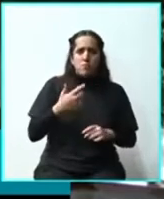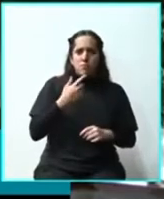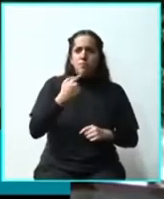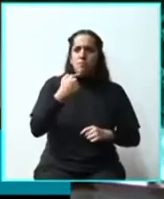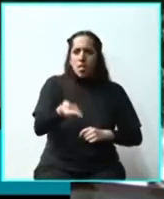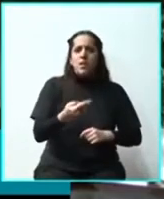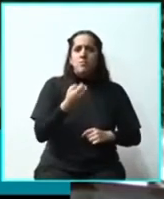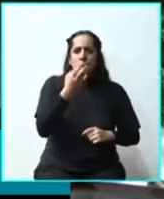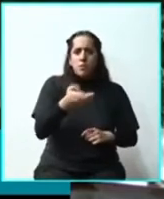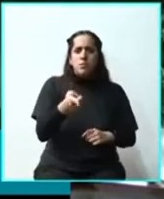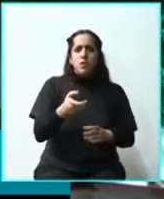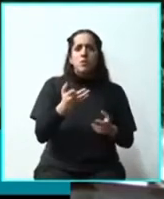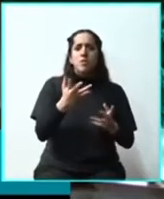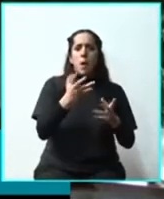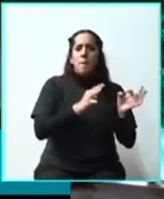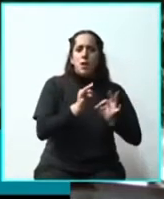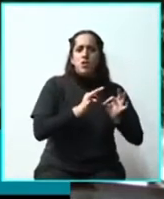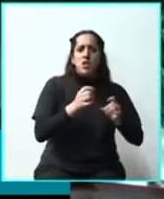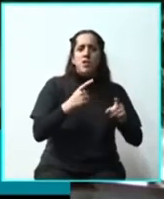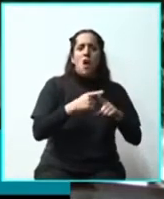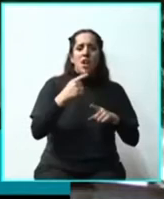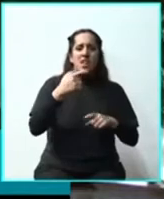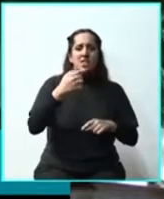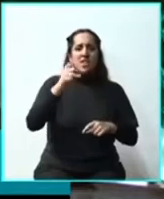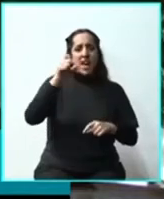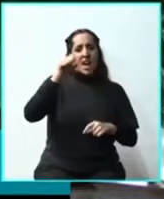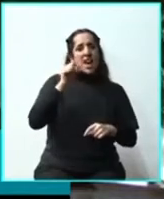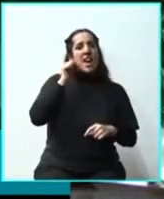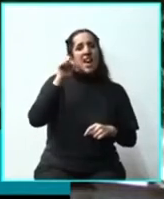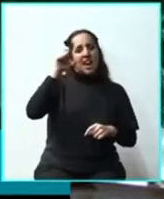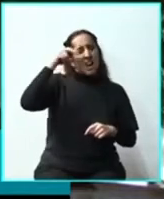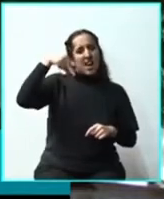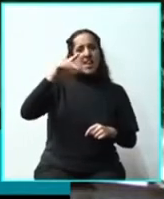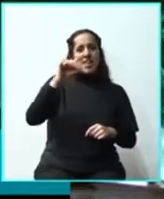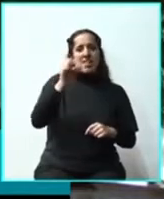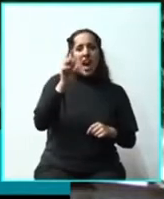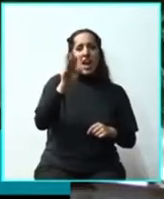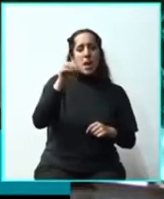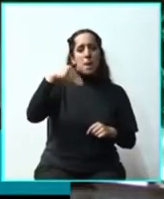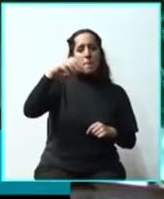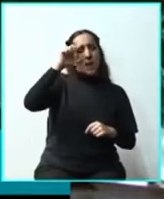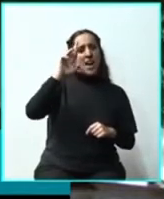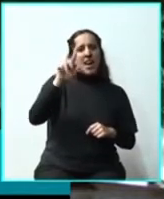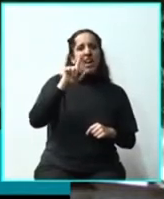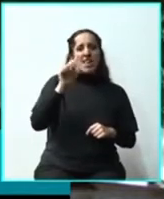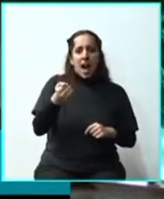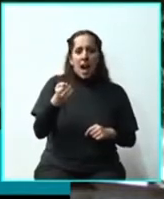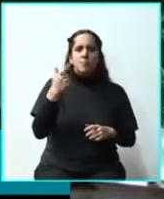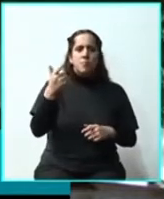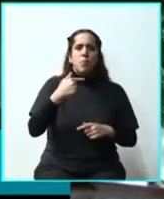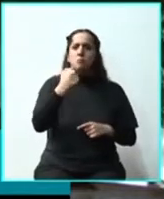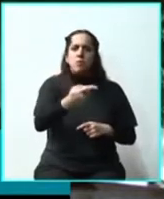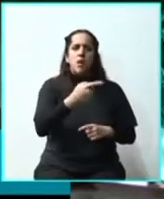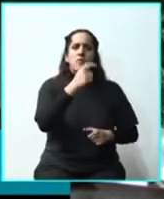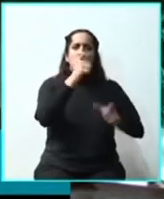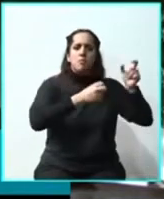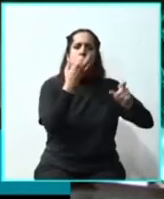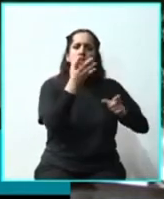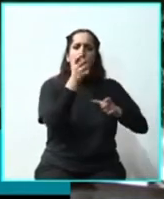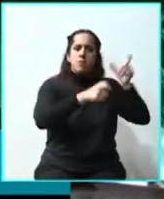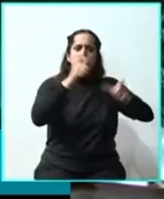y querellante del Proyecto X de la Gendarmería, en causas donde hemos denunciado a integrantes del